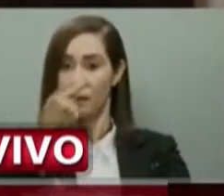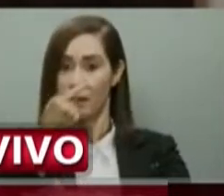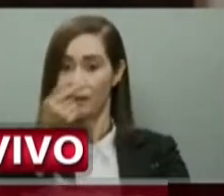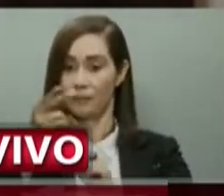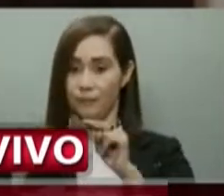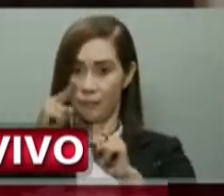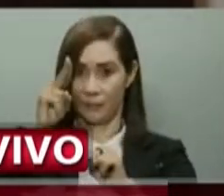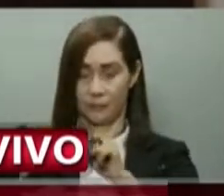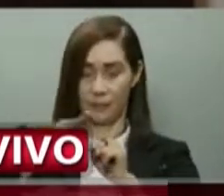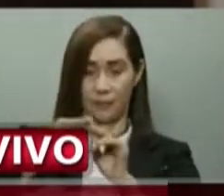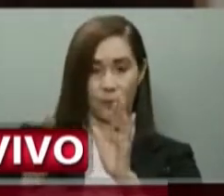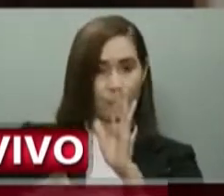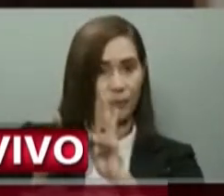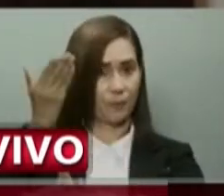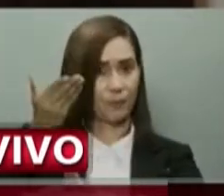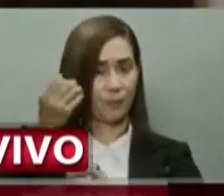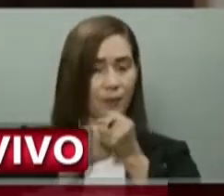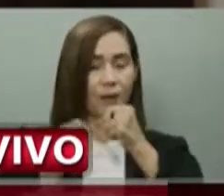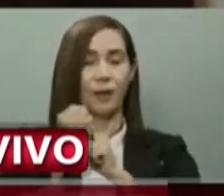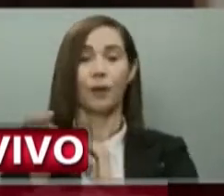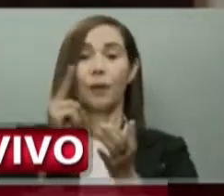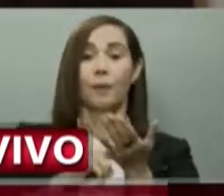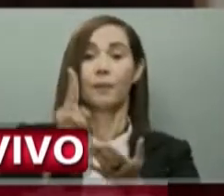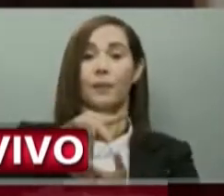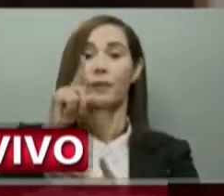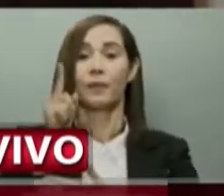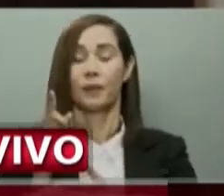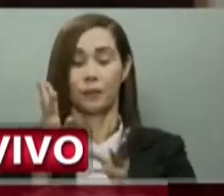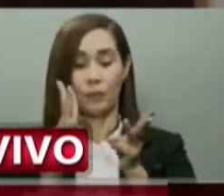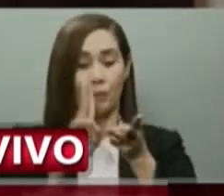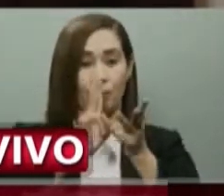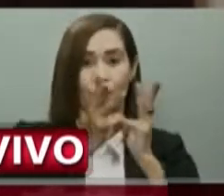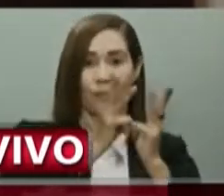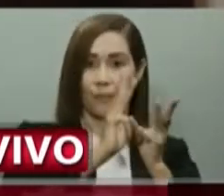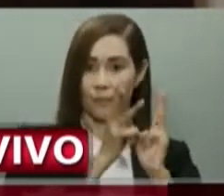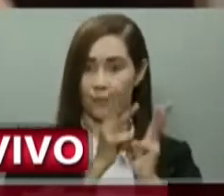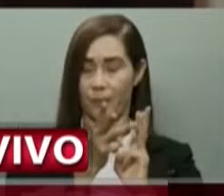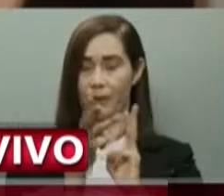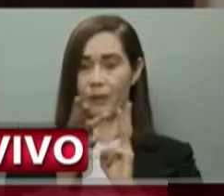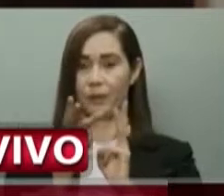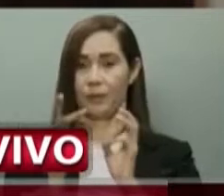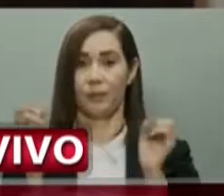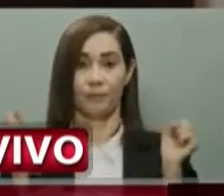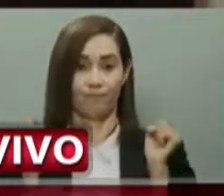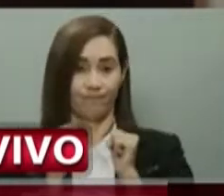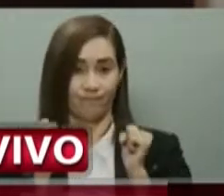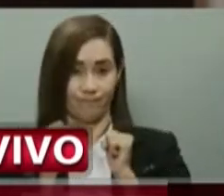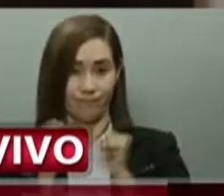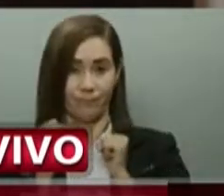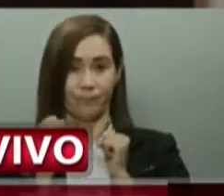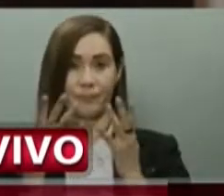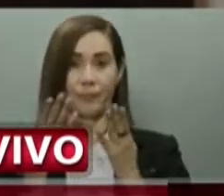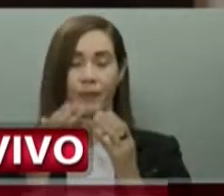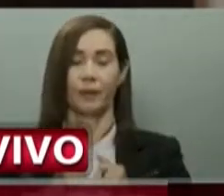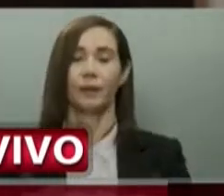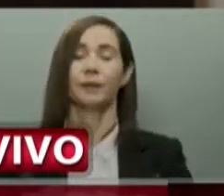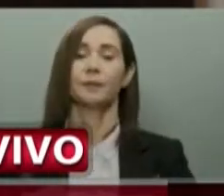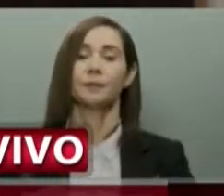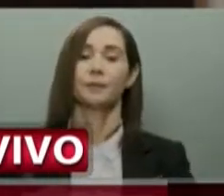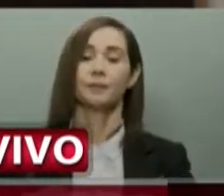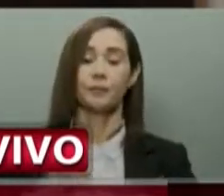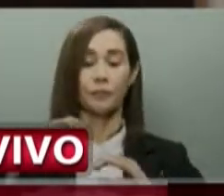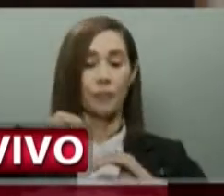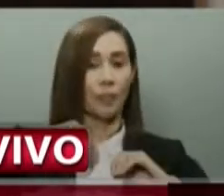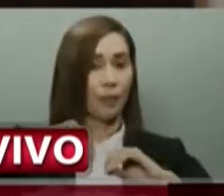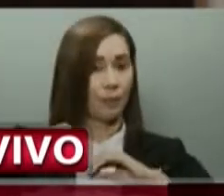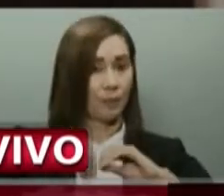a principios del 2021 debido al clima inusualmente frío. El mercado